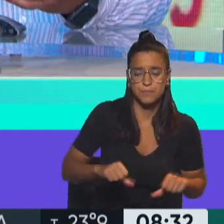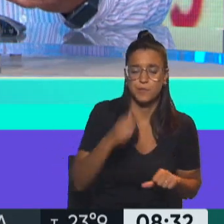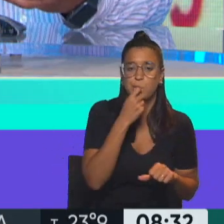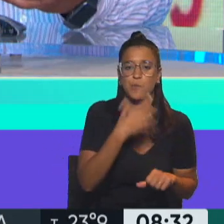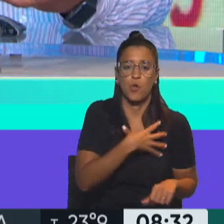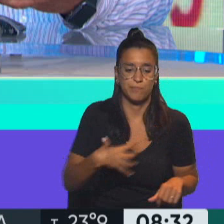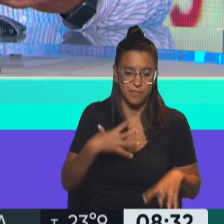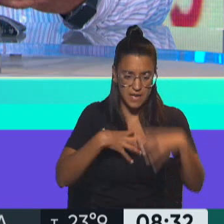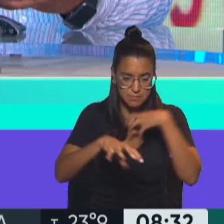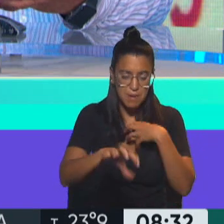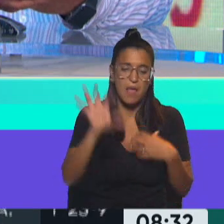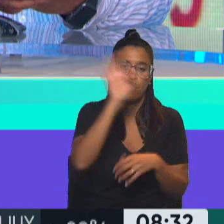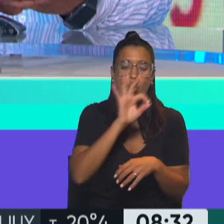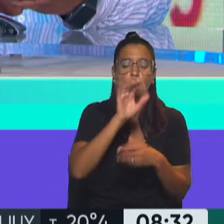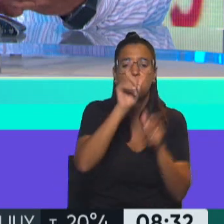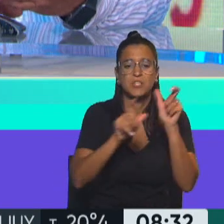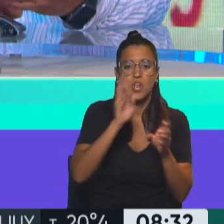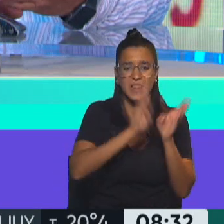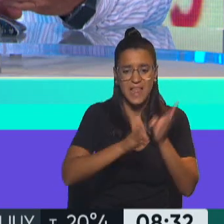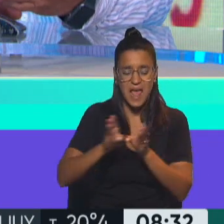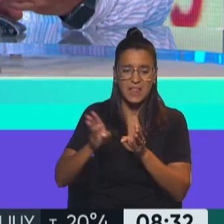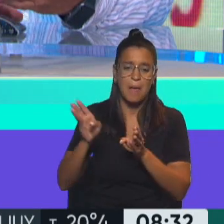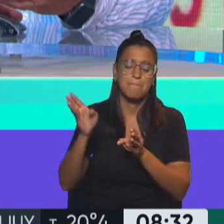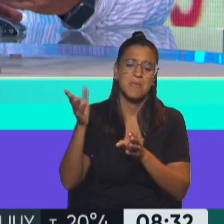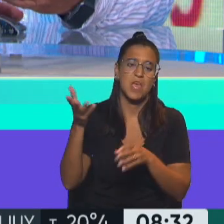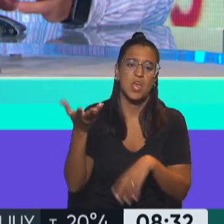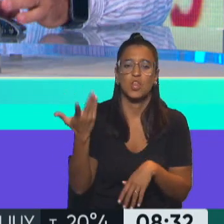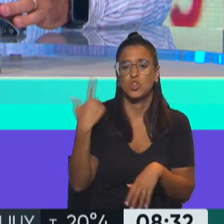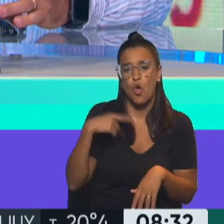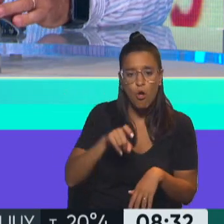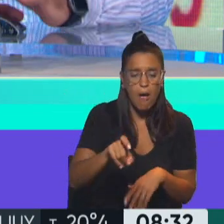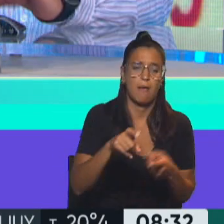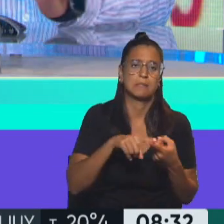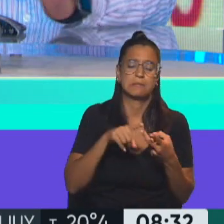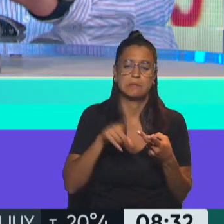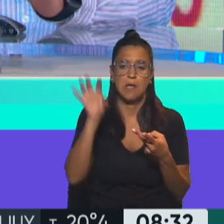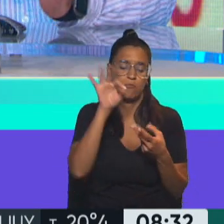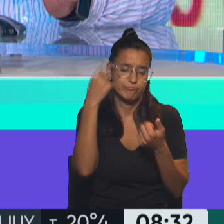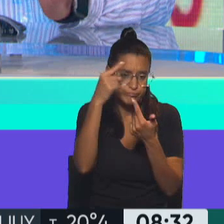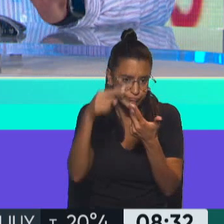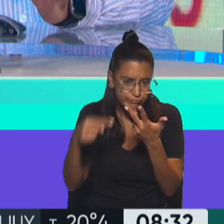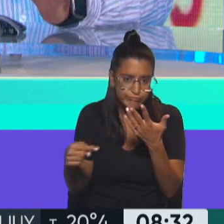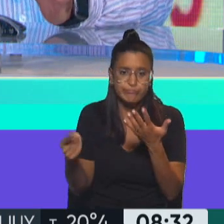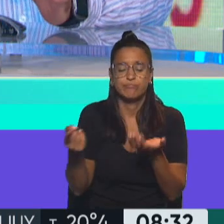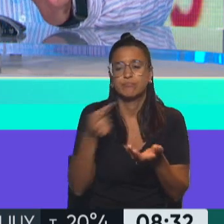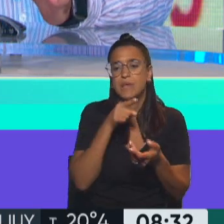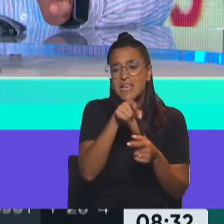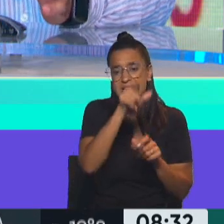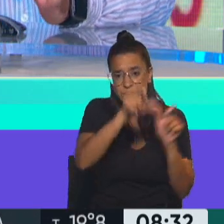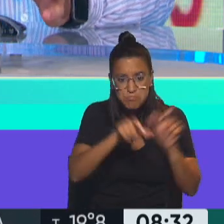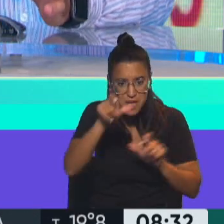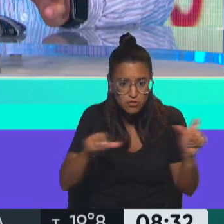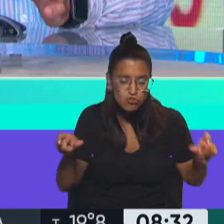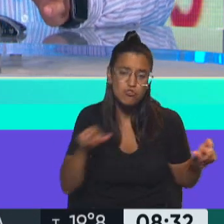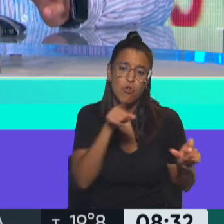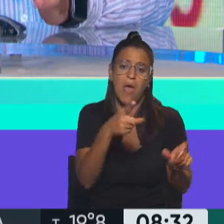trasplantados, personas con tratamiento por enfermedades oncohematológicas, por lo cual, digamos, esas personas en las